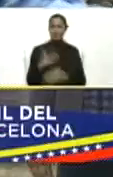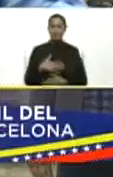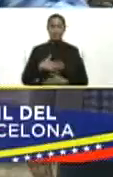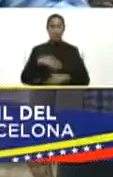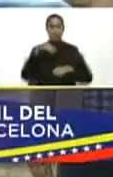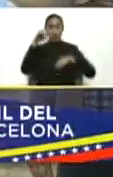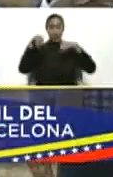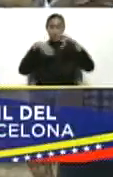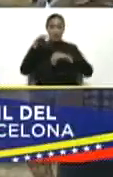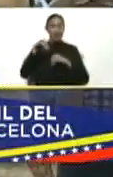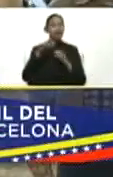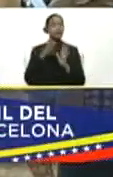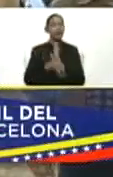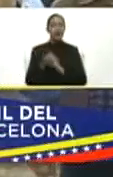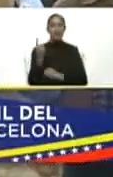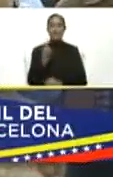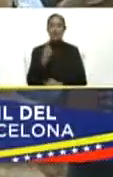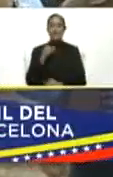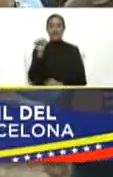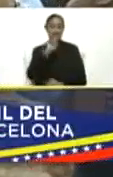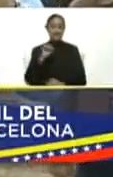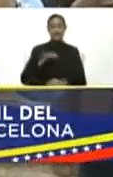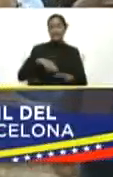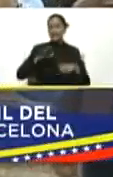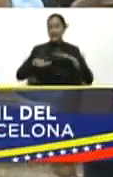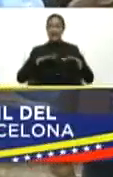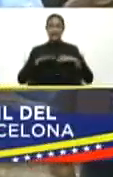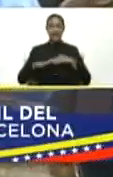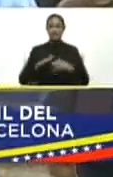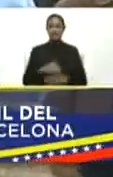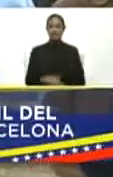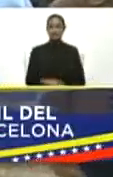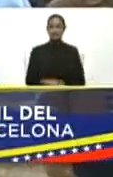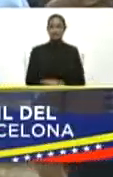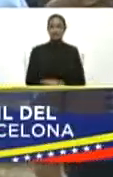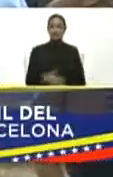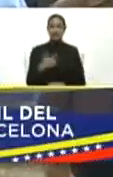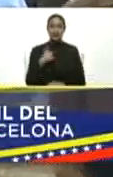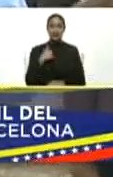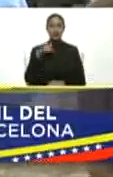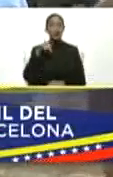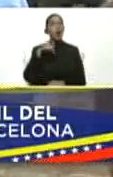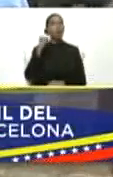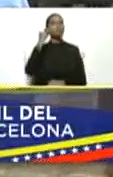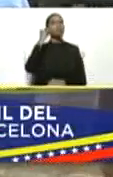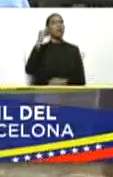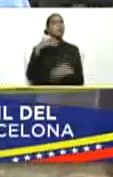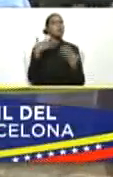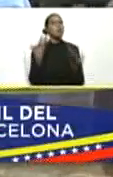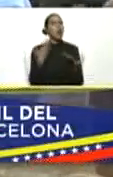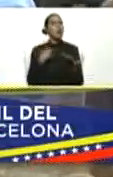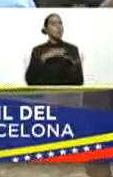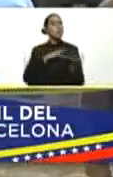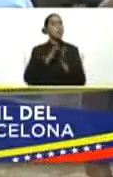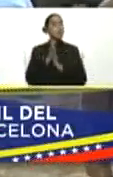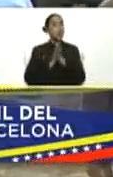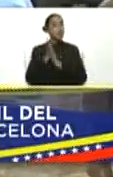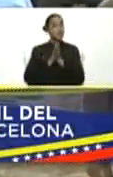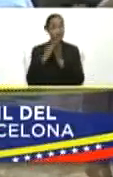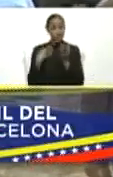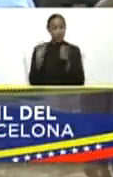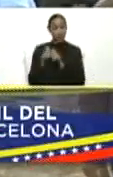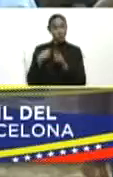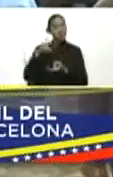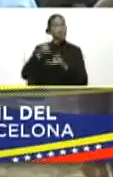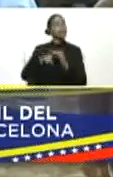solo a la salsa. ¿Ah? Si yo hiciera un emprendimiento con Silita, yo haría una